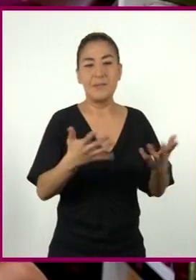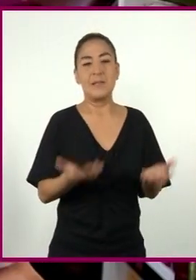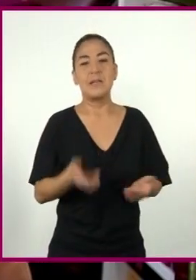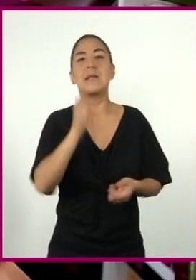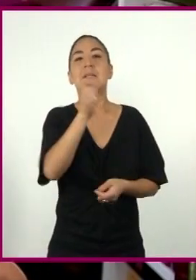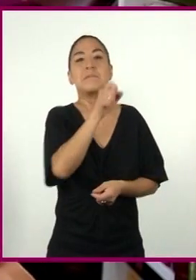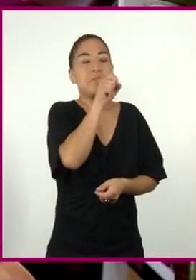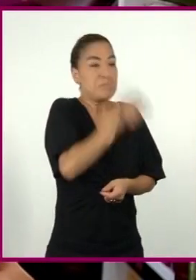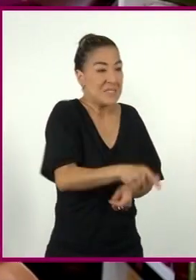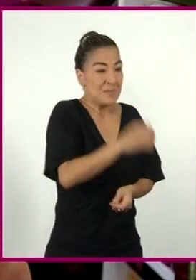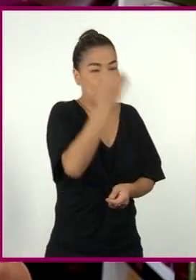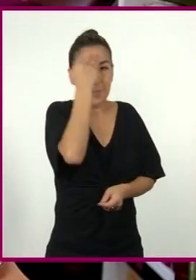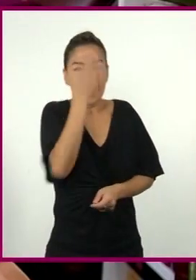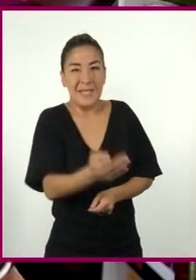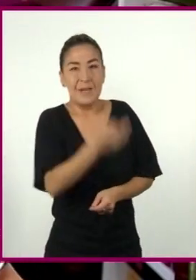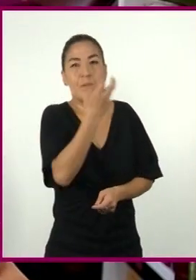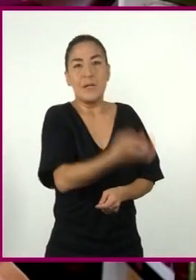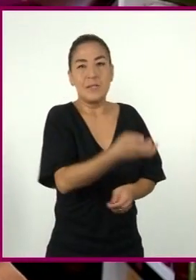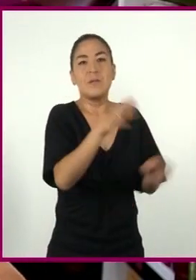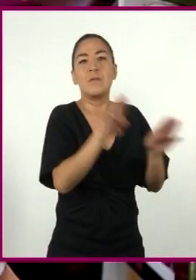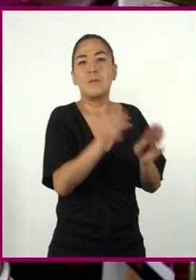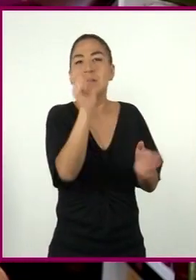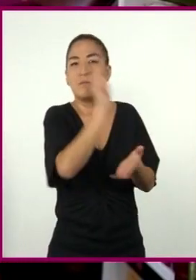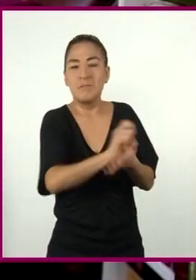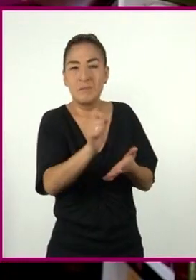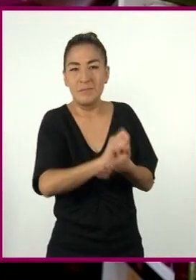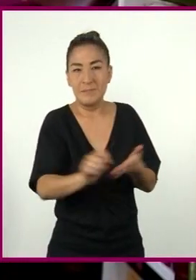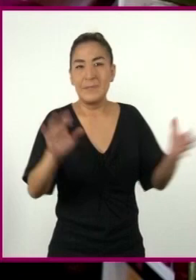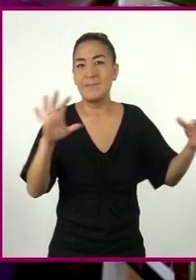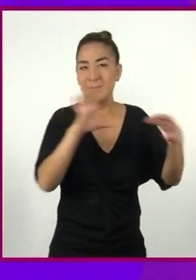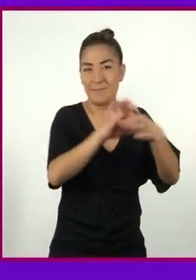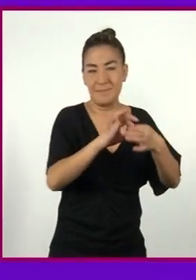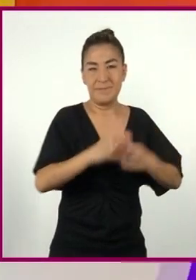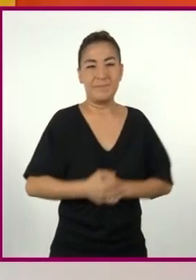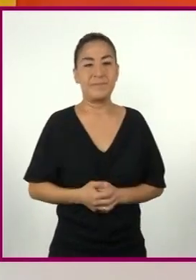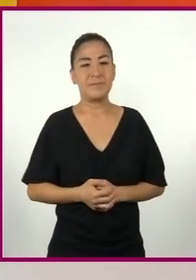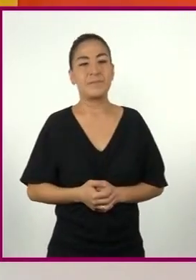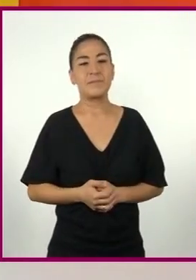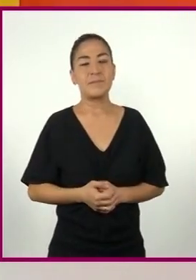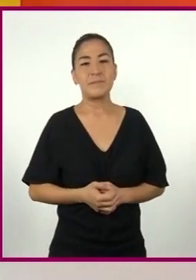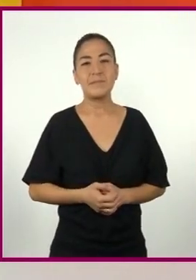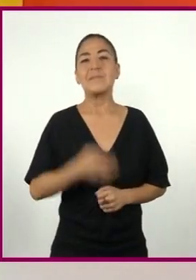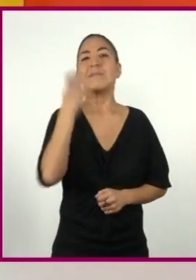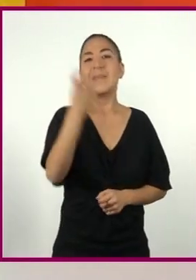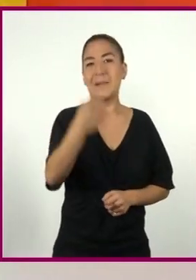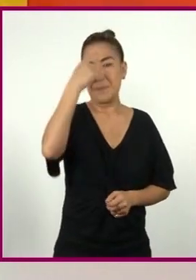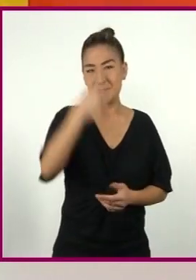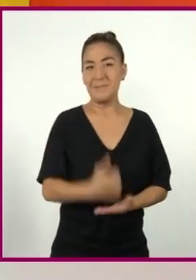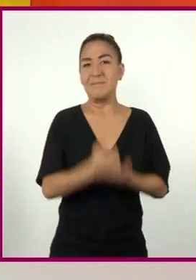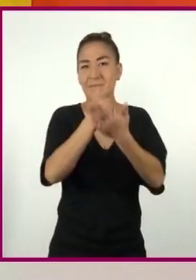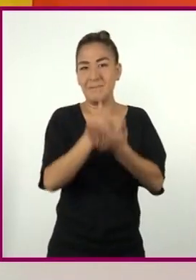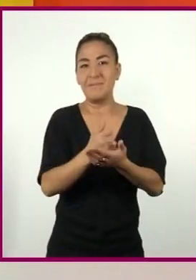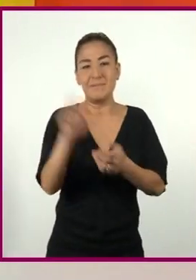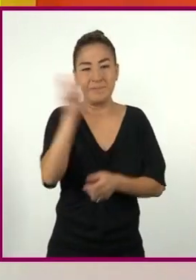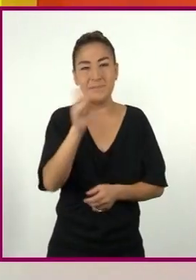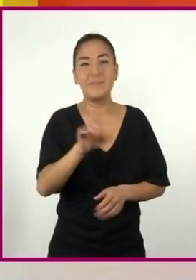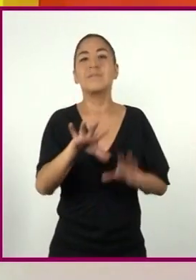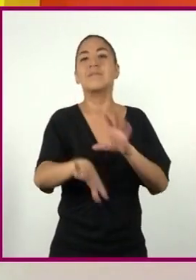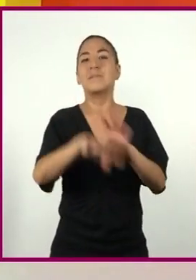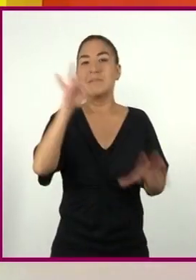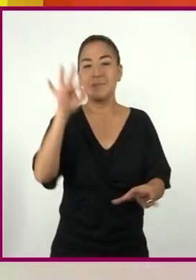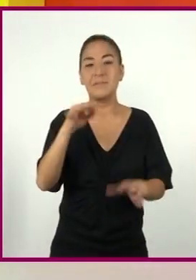de ese mismo instante al que nos estamos refiriendo. Eso nos ayuda mucho al momento de elegir